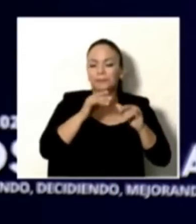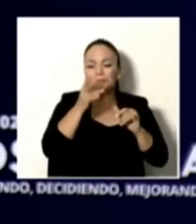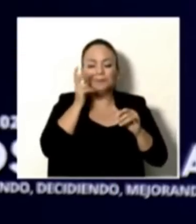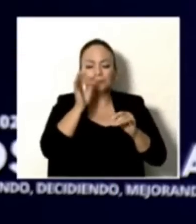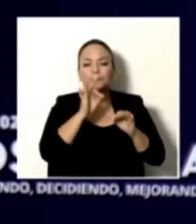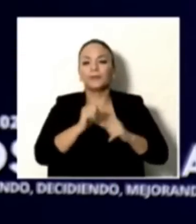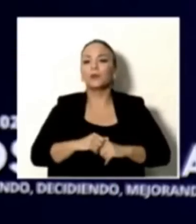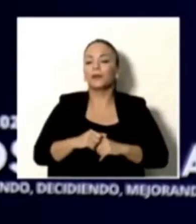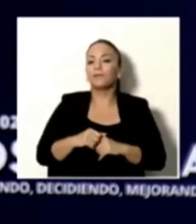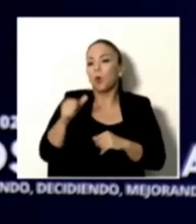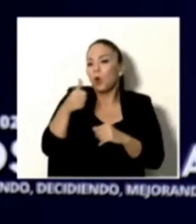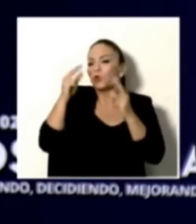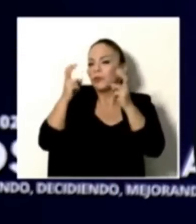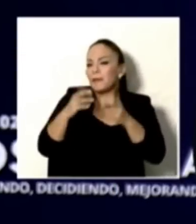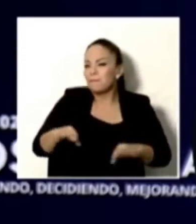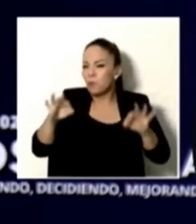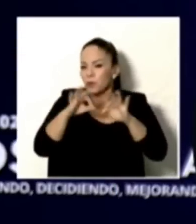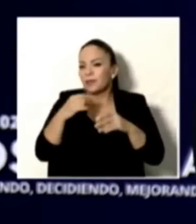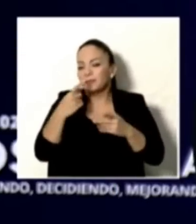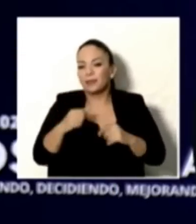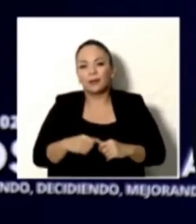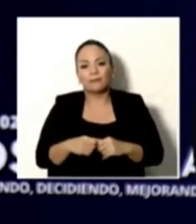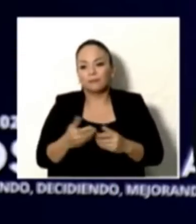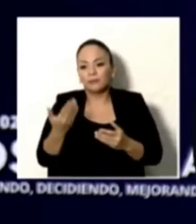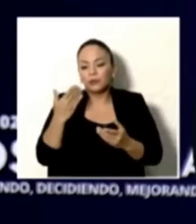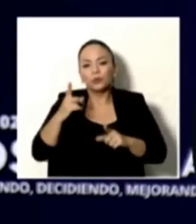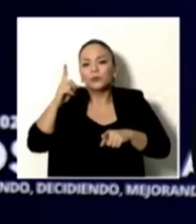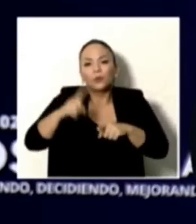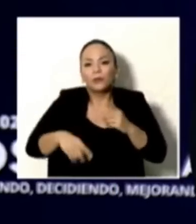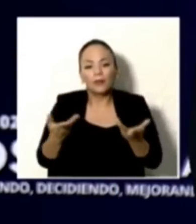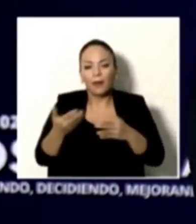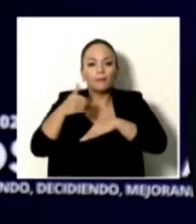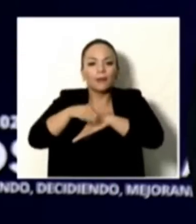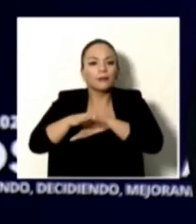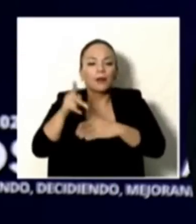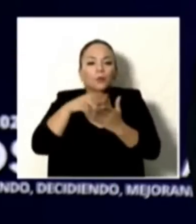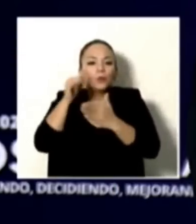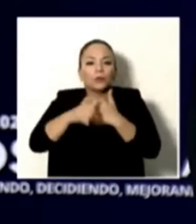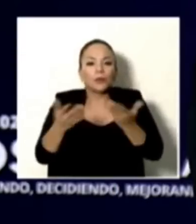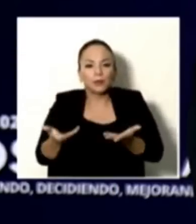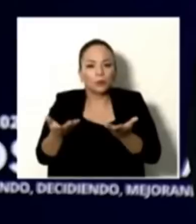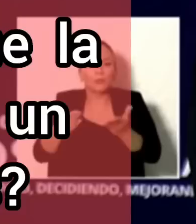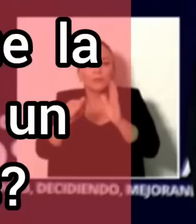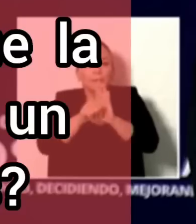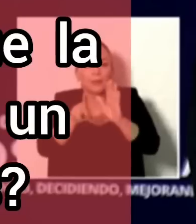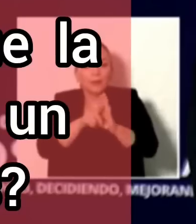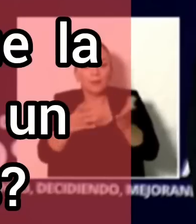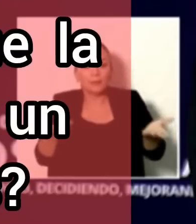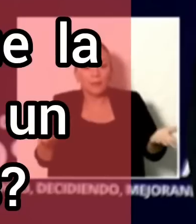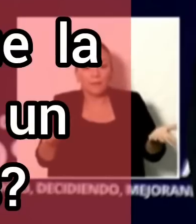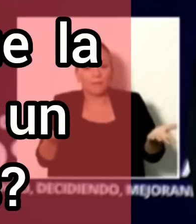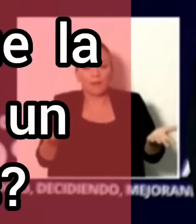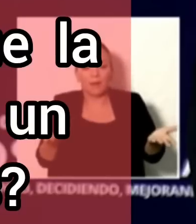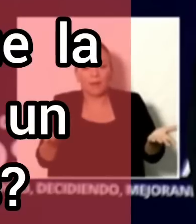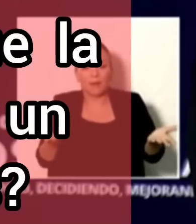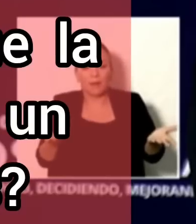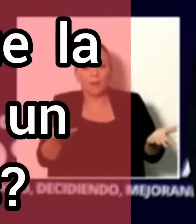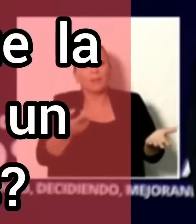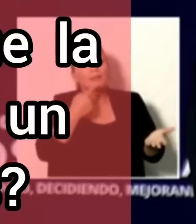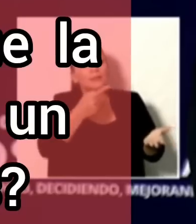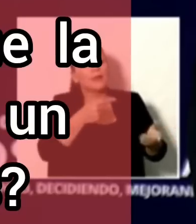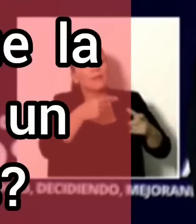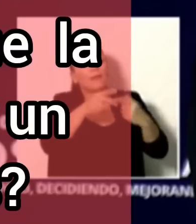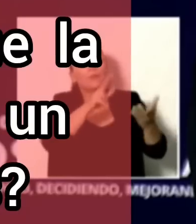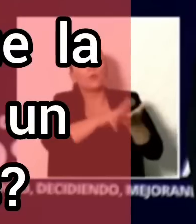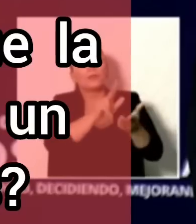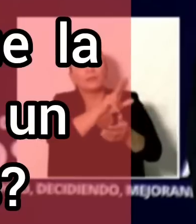que era importante señalar es que era inviable mandarle un proyecto a la Asamblea Legislativa y decirle que iba